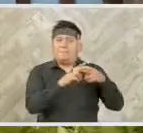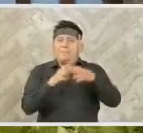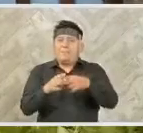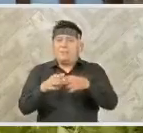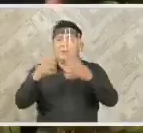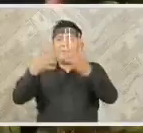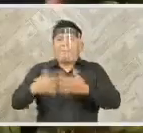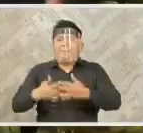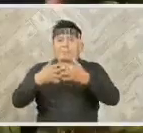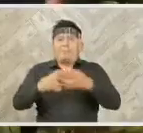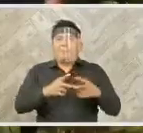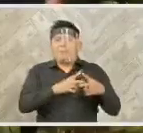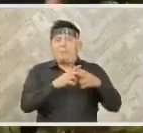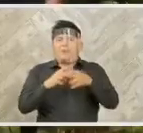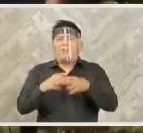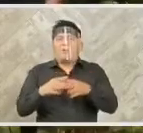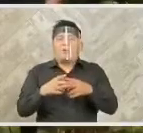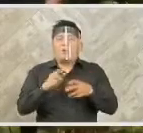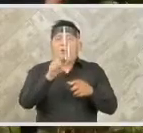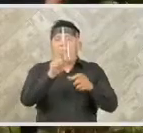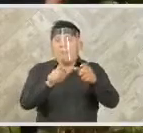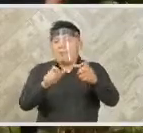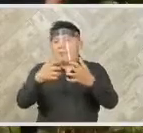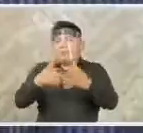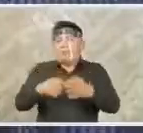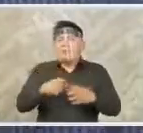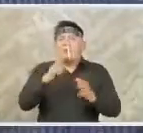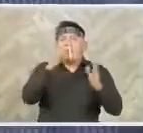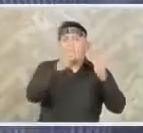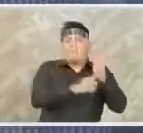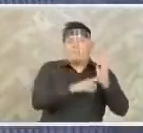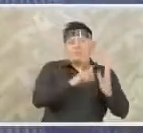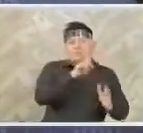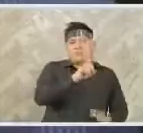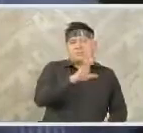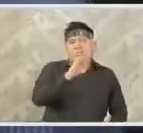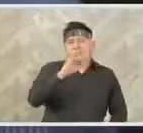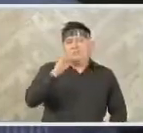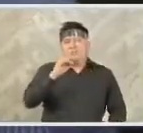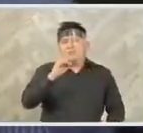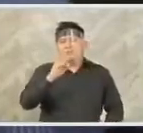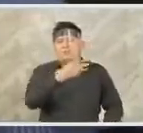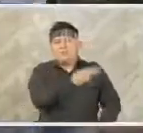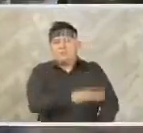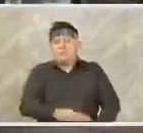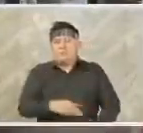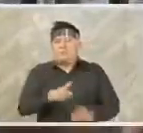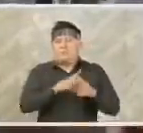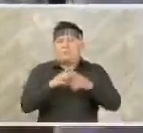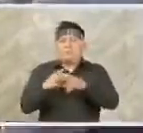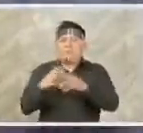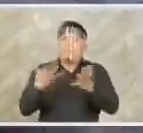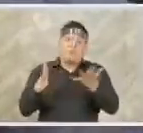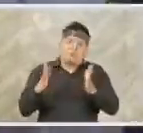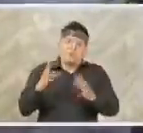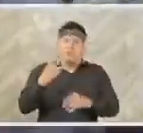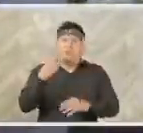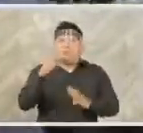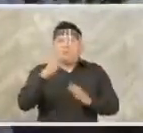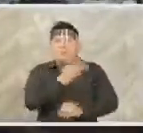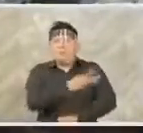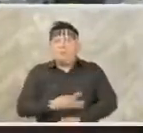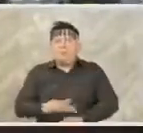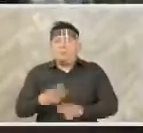cerca de 1.600 millones de pesos para 120 beneficiarios con créditos de hasta por 13 millones de pesos. La Alcaldía de